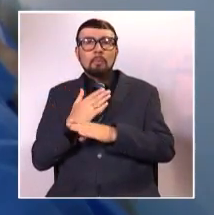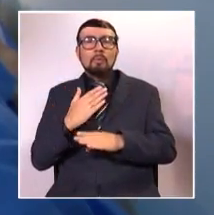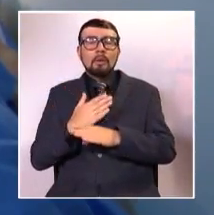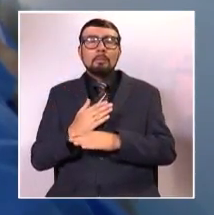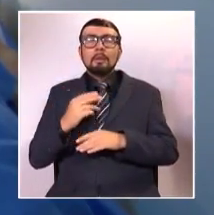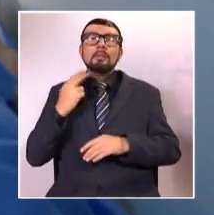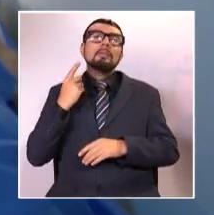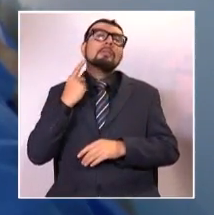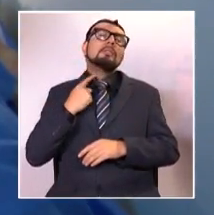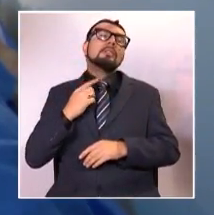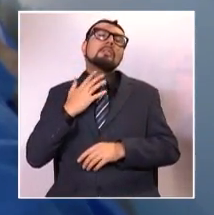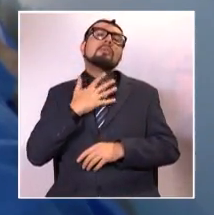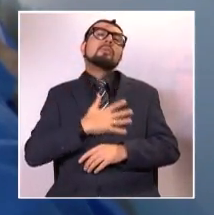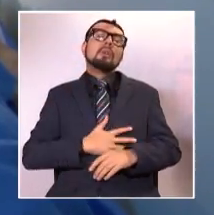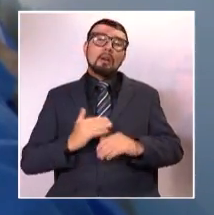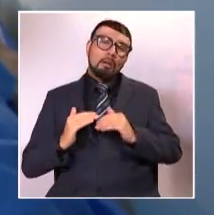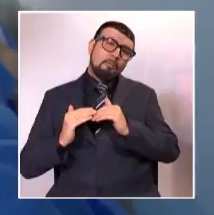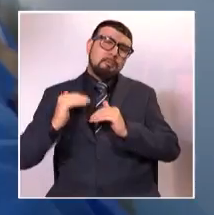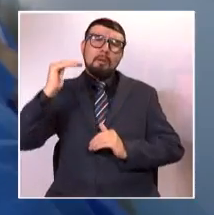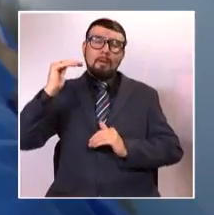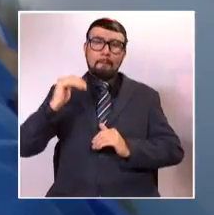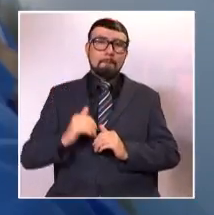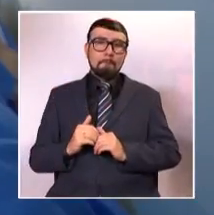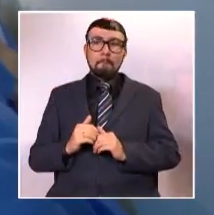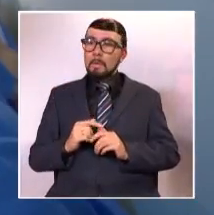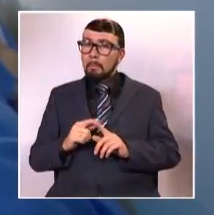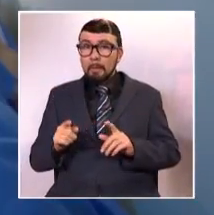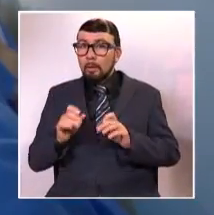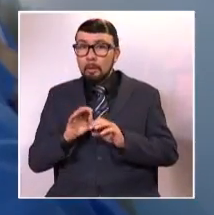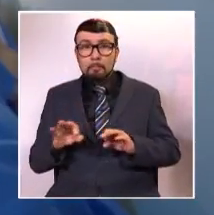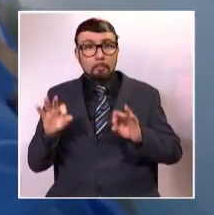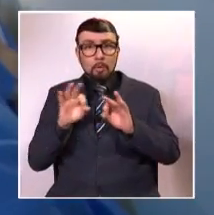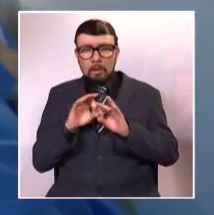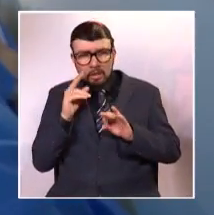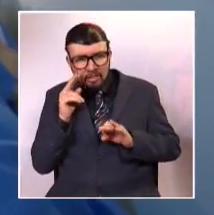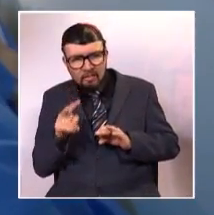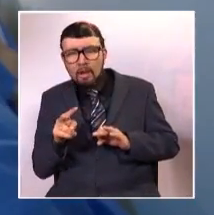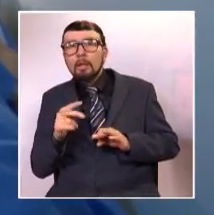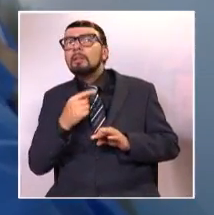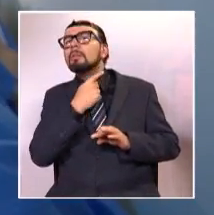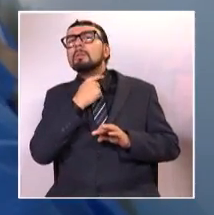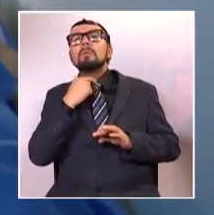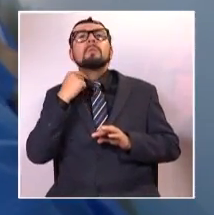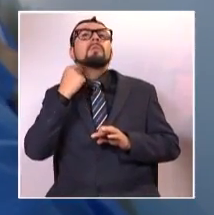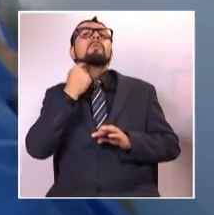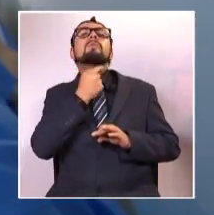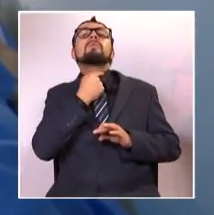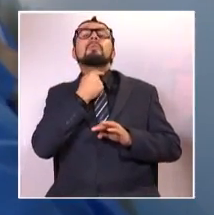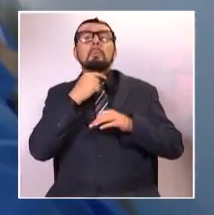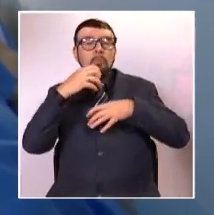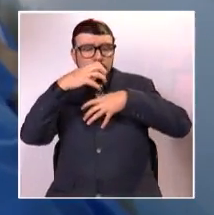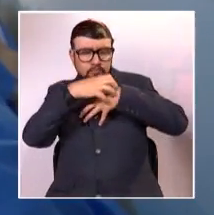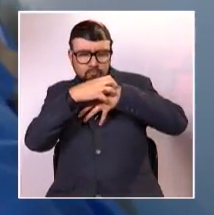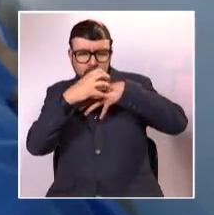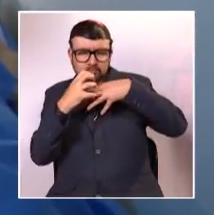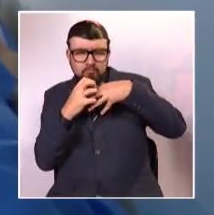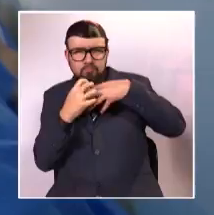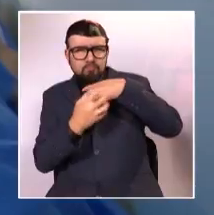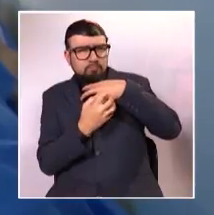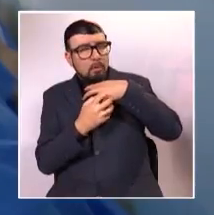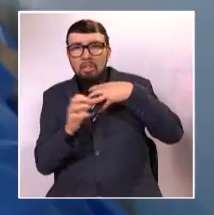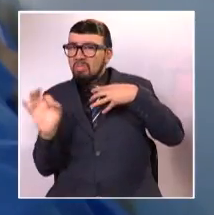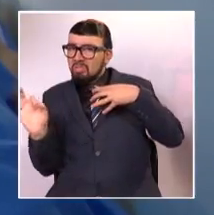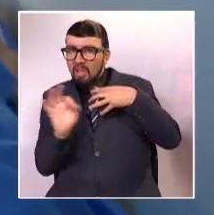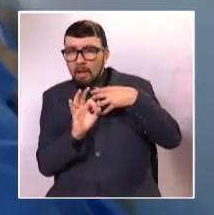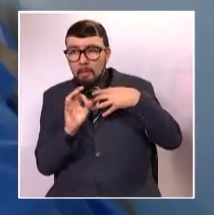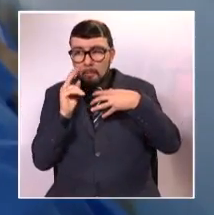importante también es ver que no haya ningún tipo de masa, ninguna tumoración en el tejido de la glándula. En este caso vemos que es